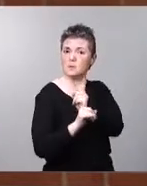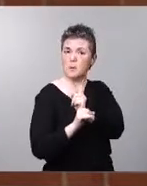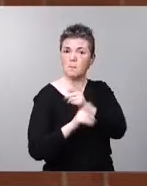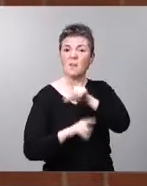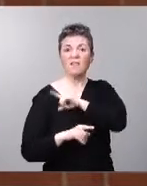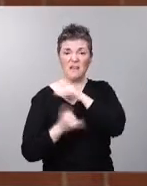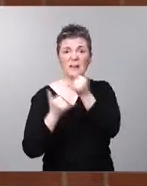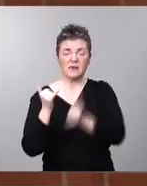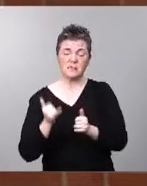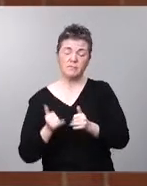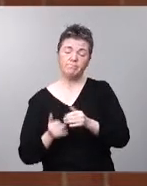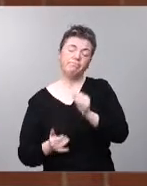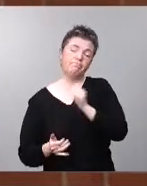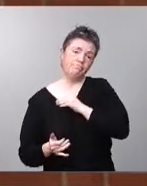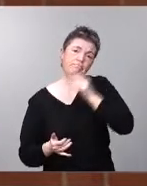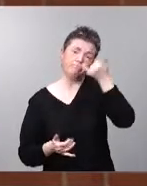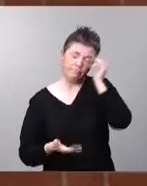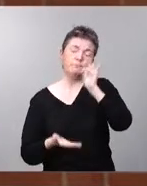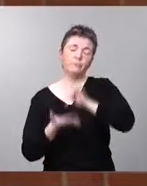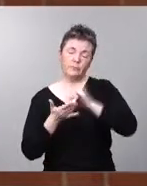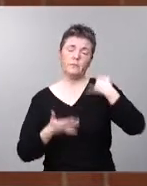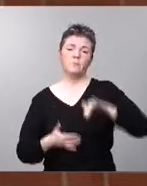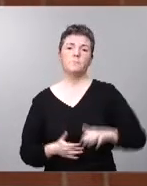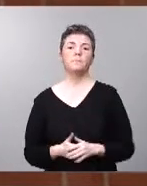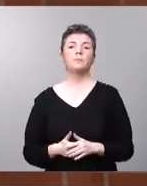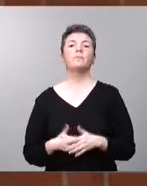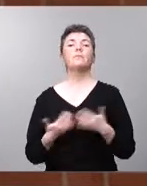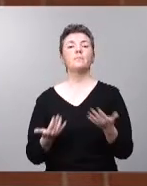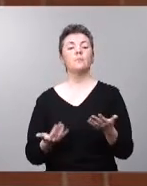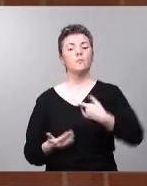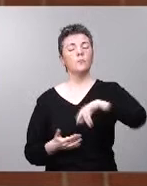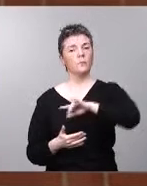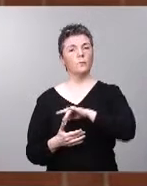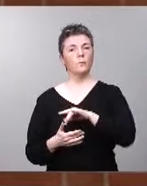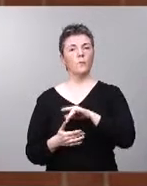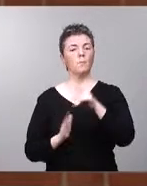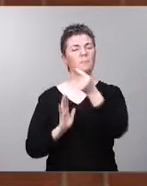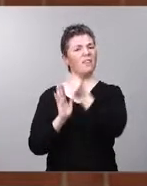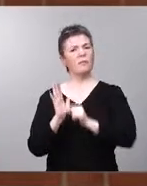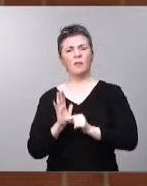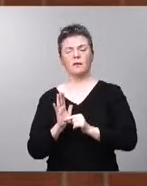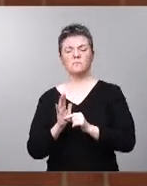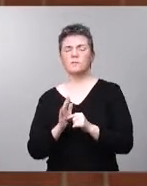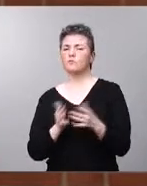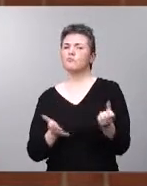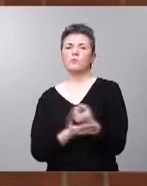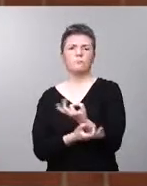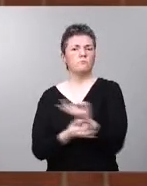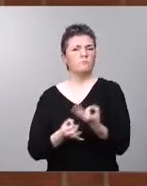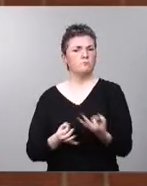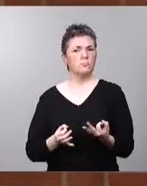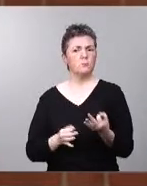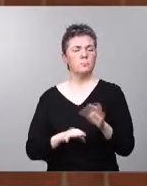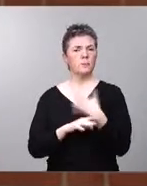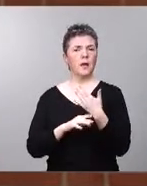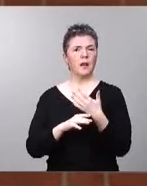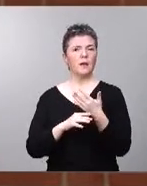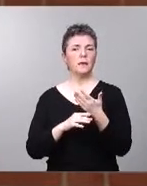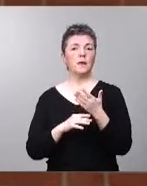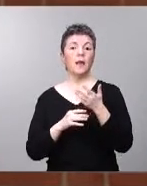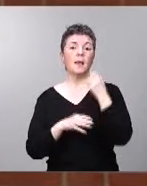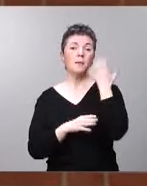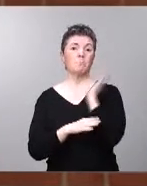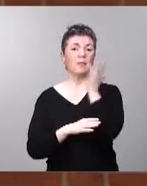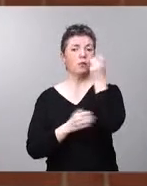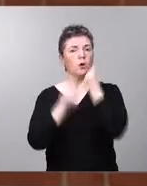se ha confirmado y por tanto tomaremos cuantas medidas sean precisas para mitigar el impacto económico también